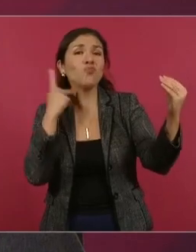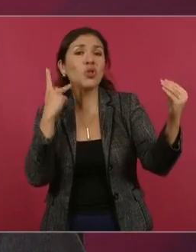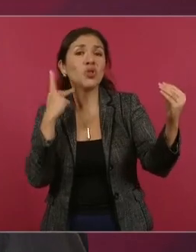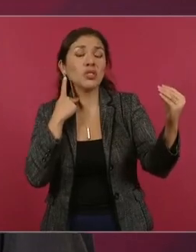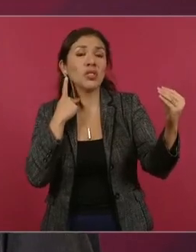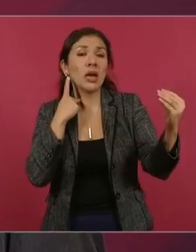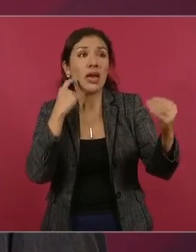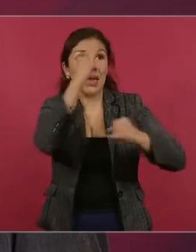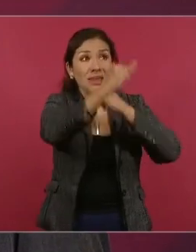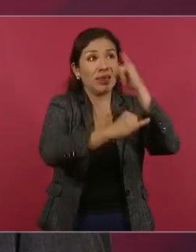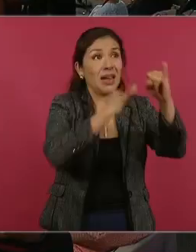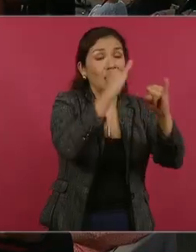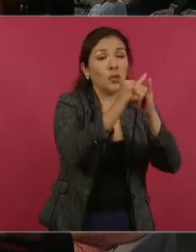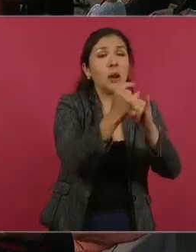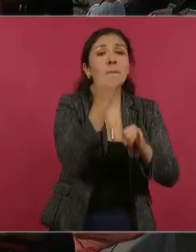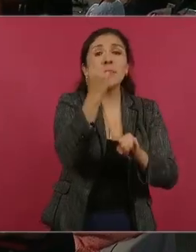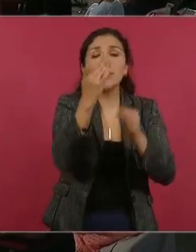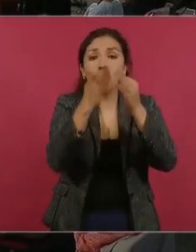la interior,